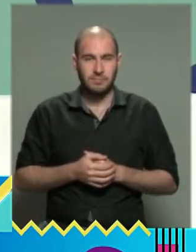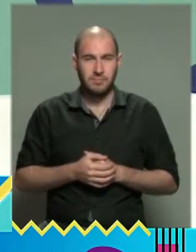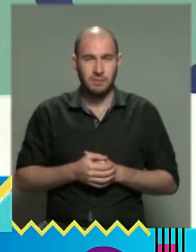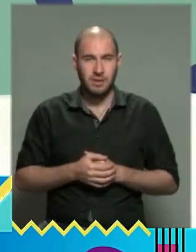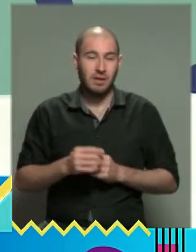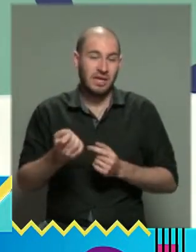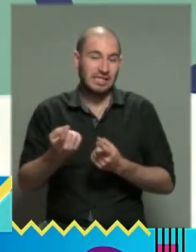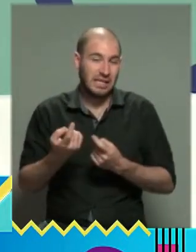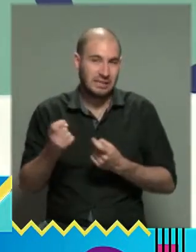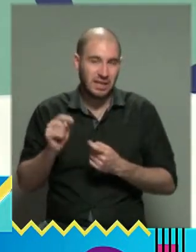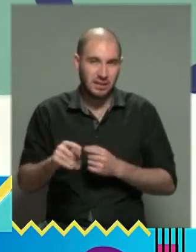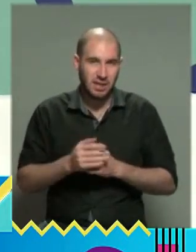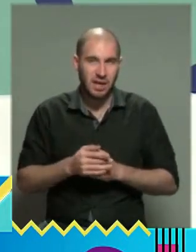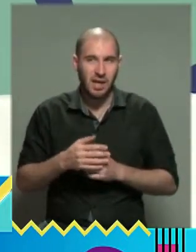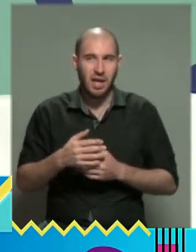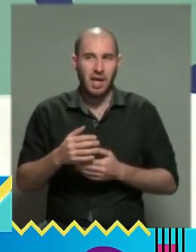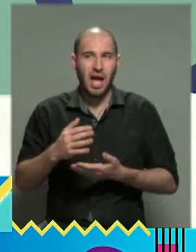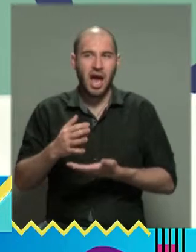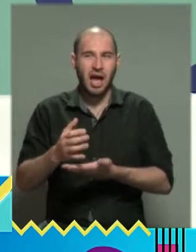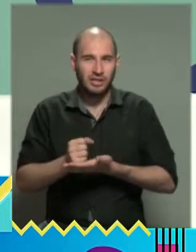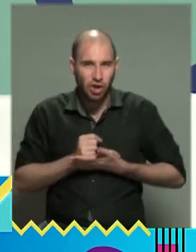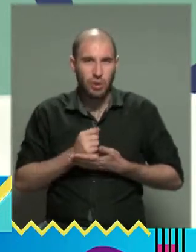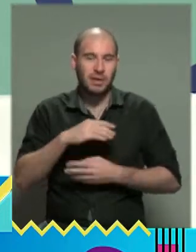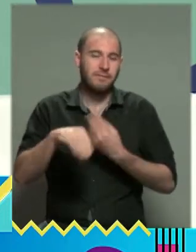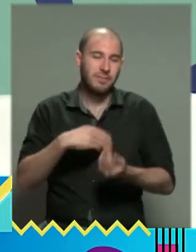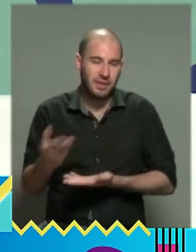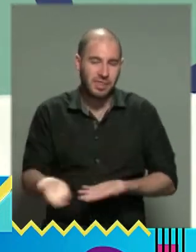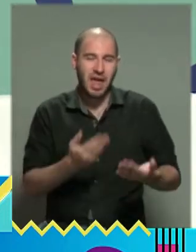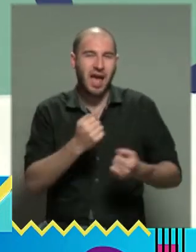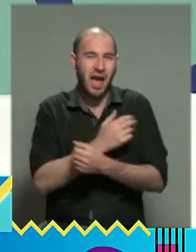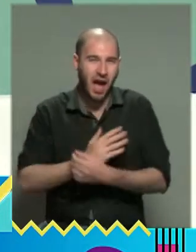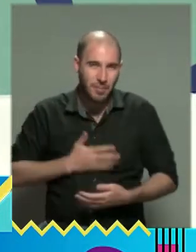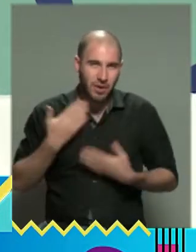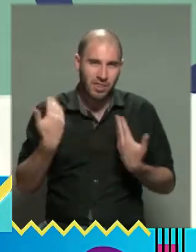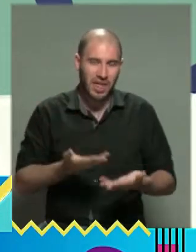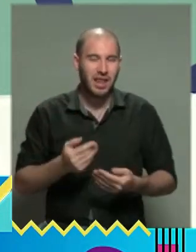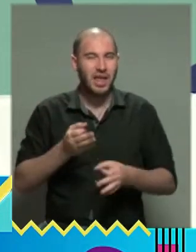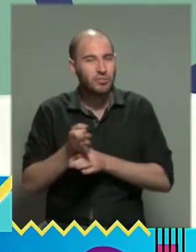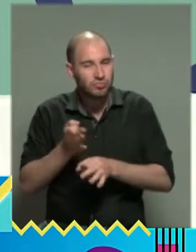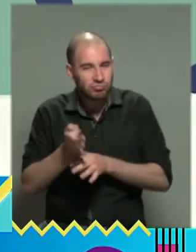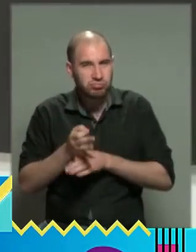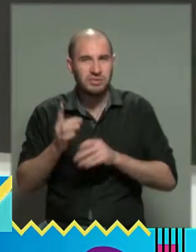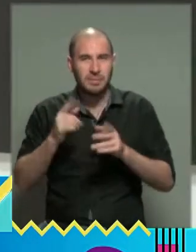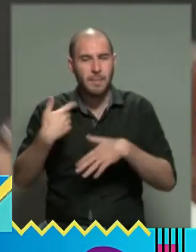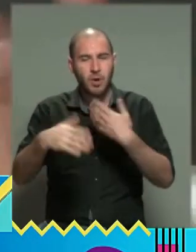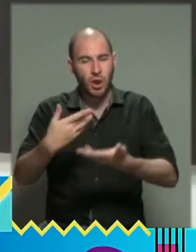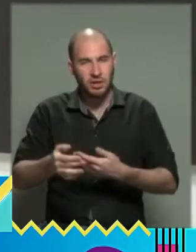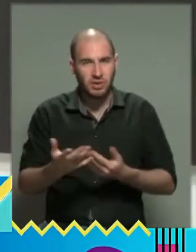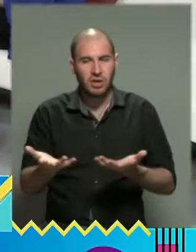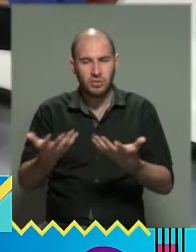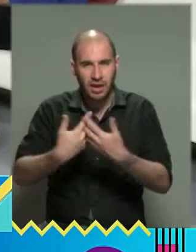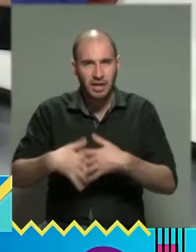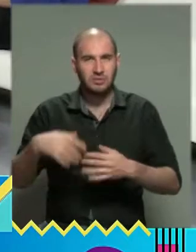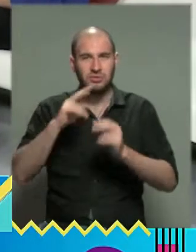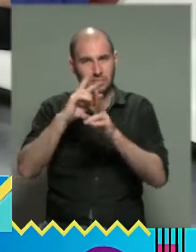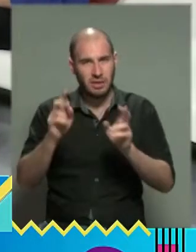cuando es necesario adoptarlos y llevarlos a una familia, que reciban cariño y que reciban esta educación y que reciban el progreso y involucrarnos en